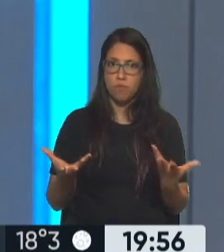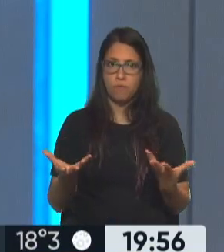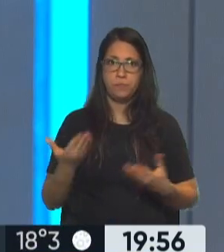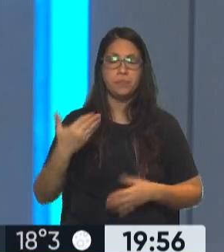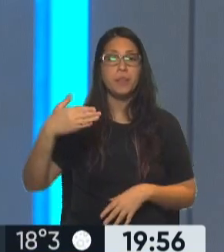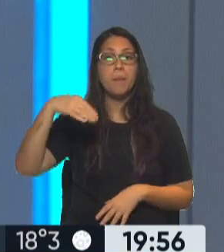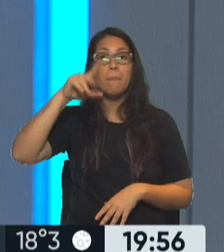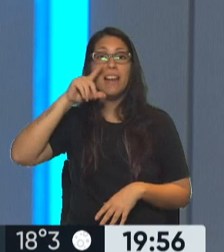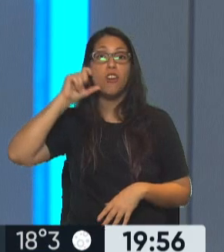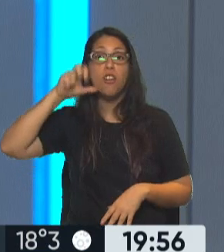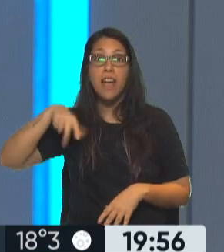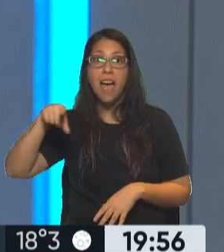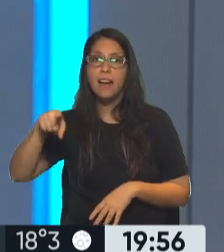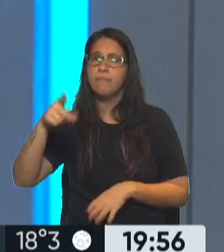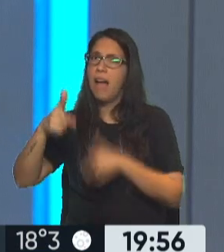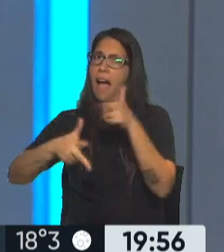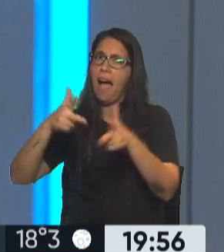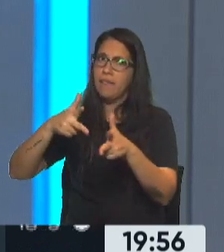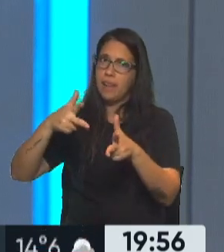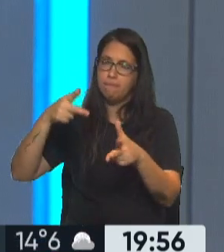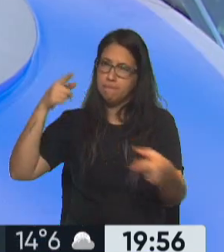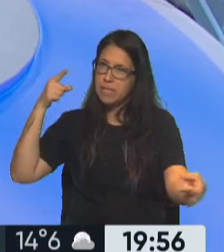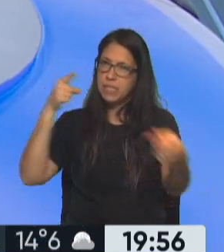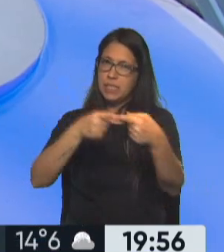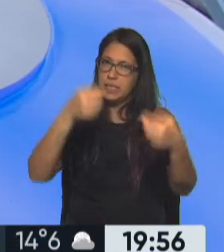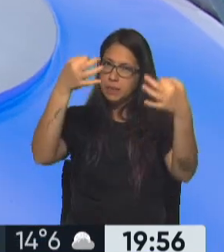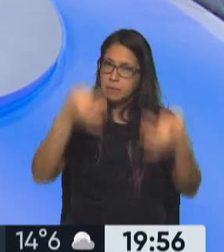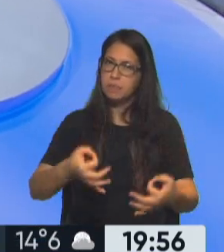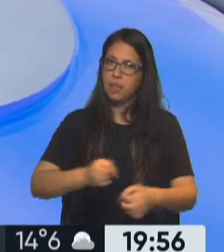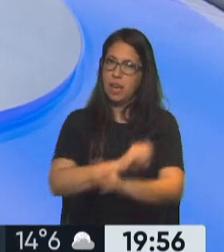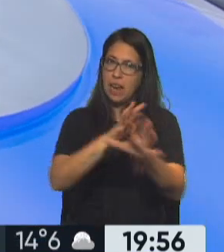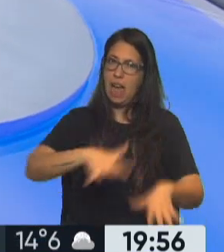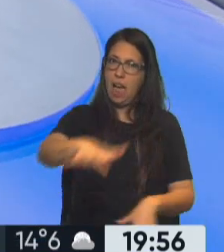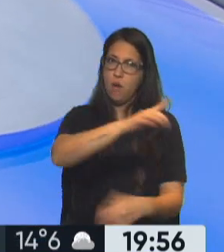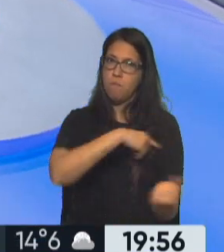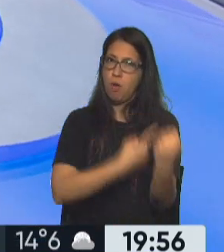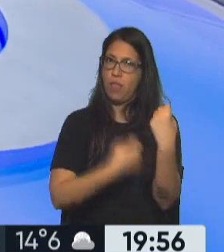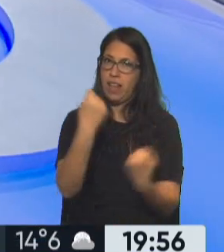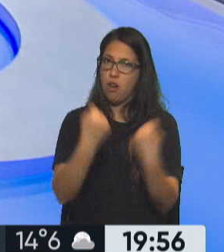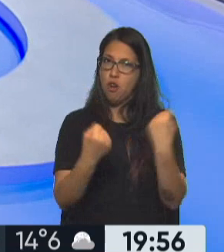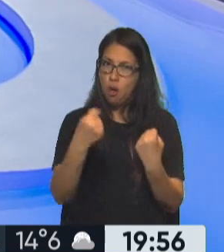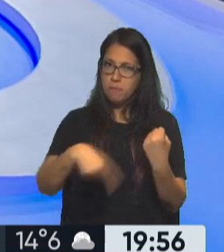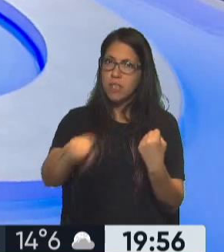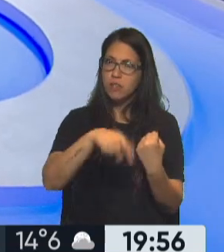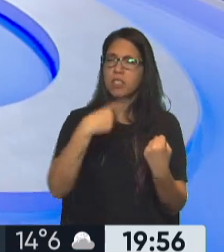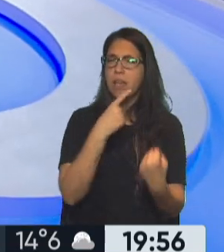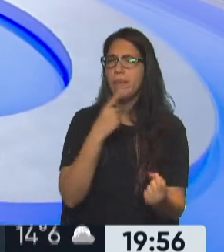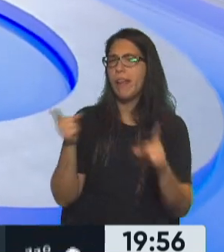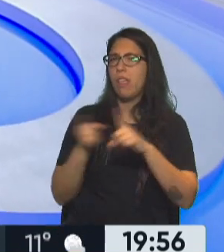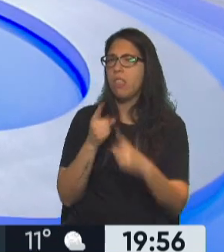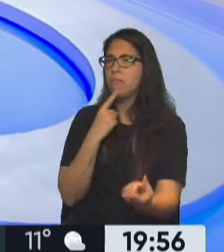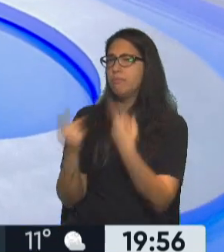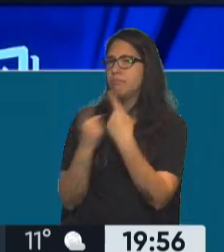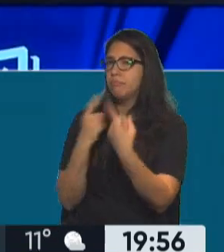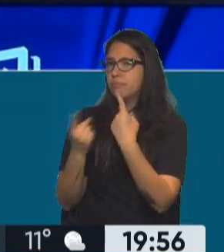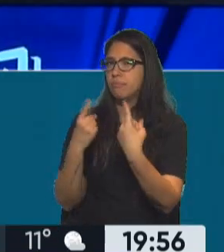a un sector muy específico del Círculo Rojo, famoso de nuestro país, del poder económico, que incluso lo consulta con sus trabajos para